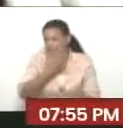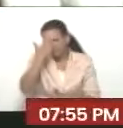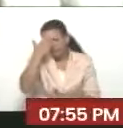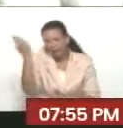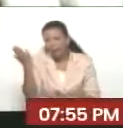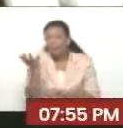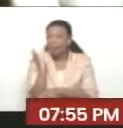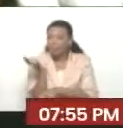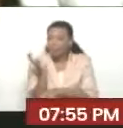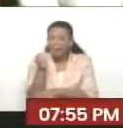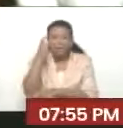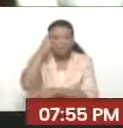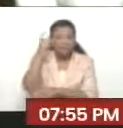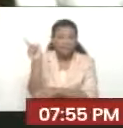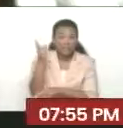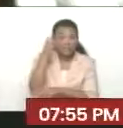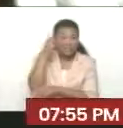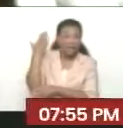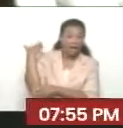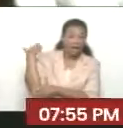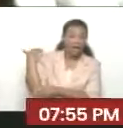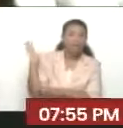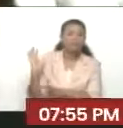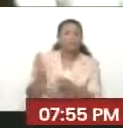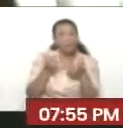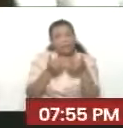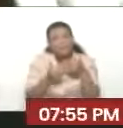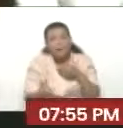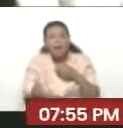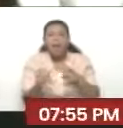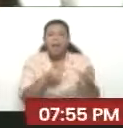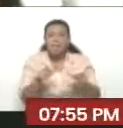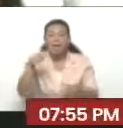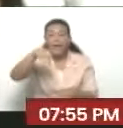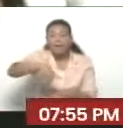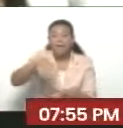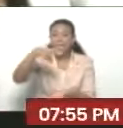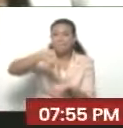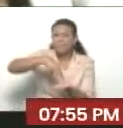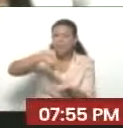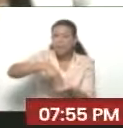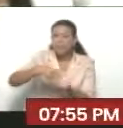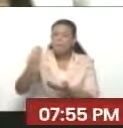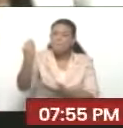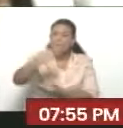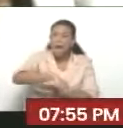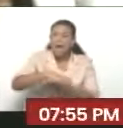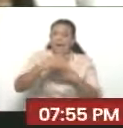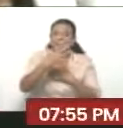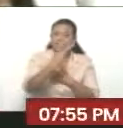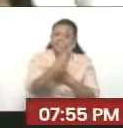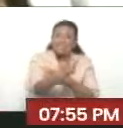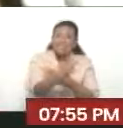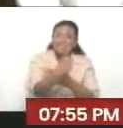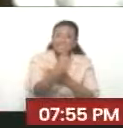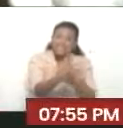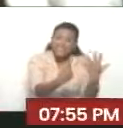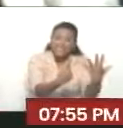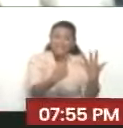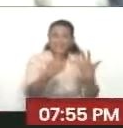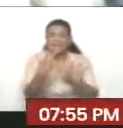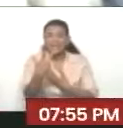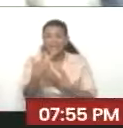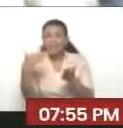debate hermoso que se dio, usted lo extendió, nosotros estamos ahorita debatiendo para que esas 63.000 asambleas que se